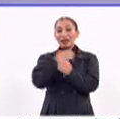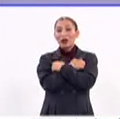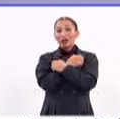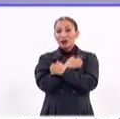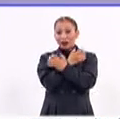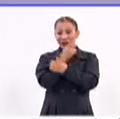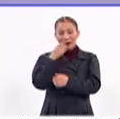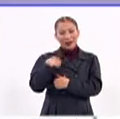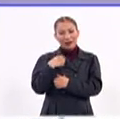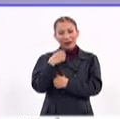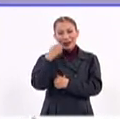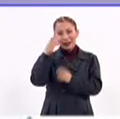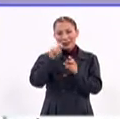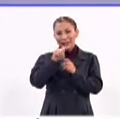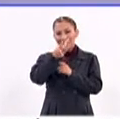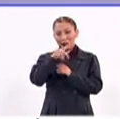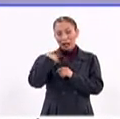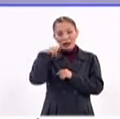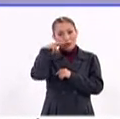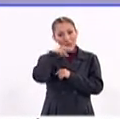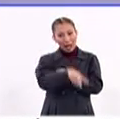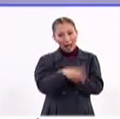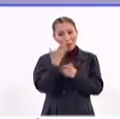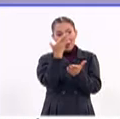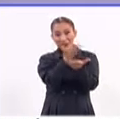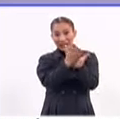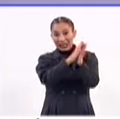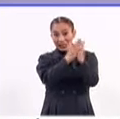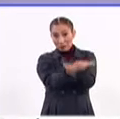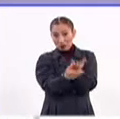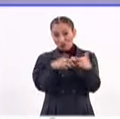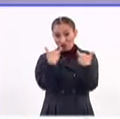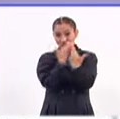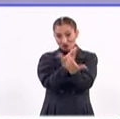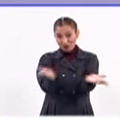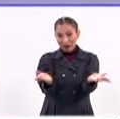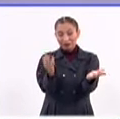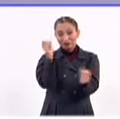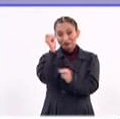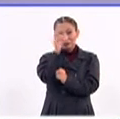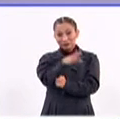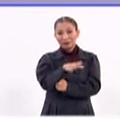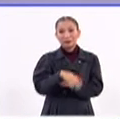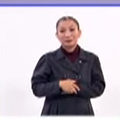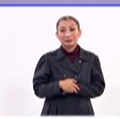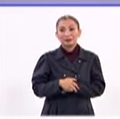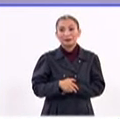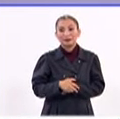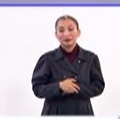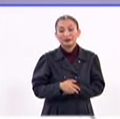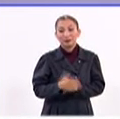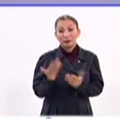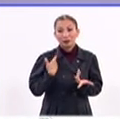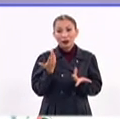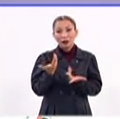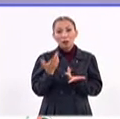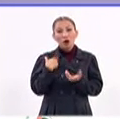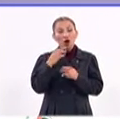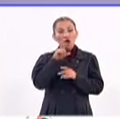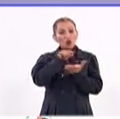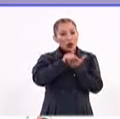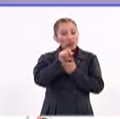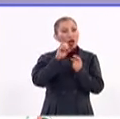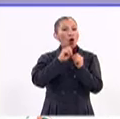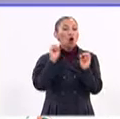Educativa. Ahí nos podrán encontrar, ahí podrán solicitar este libro y, por supuesto, hacérselos llegar de forma, lo pueden hacer por